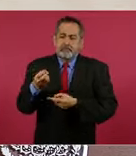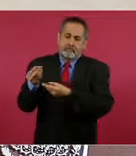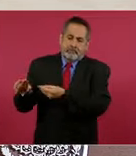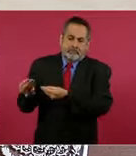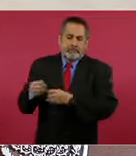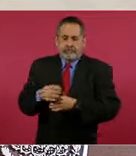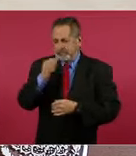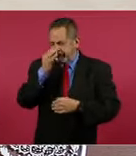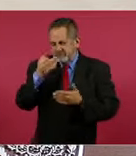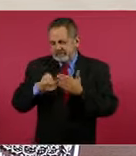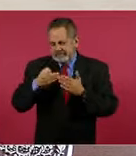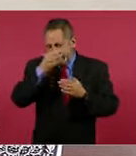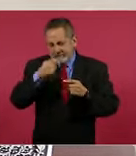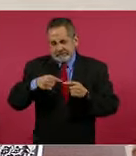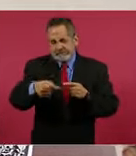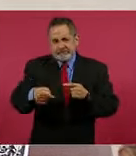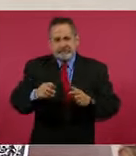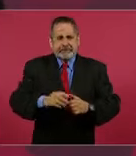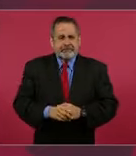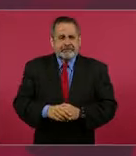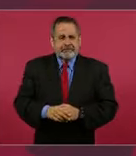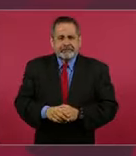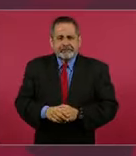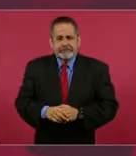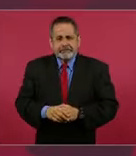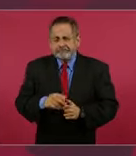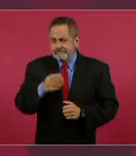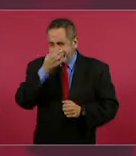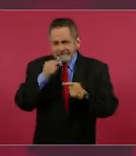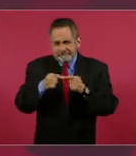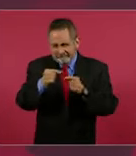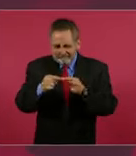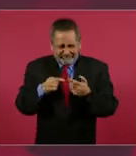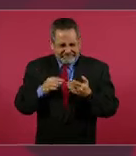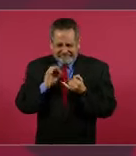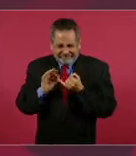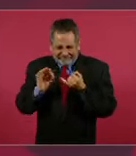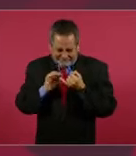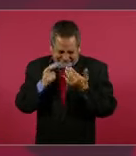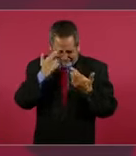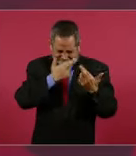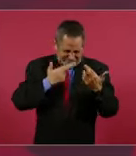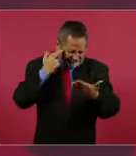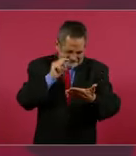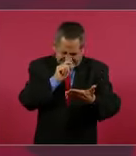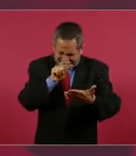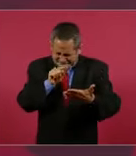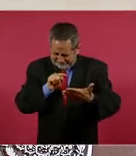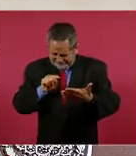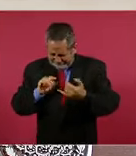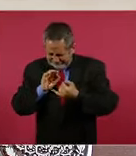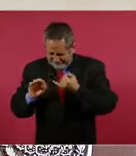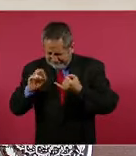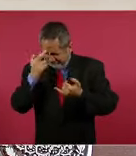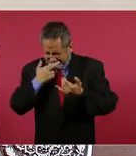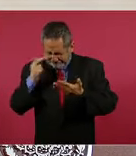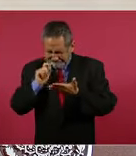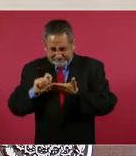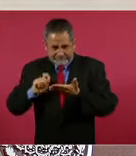Ya me faltan muy pocos días, estoy ya al final de la revisión, pero también